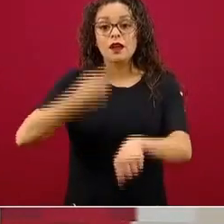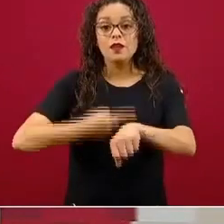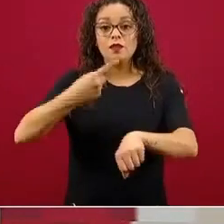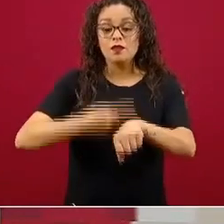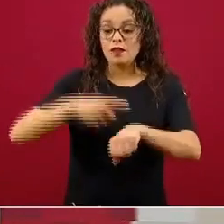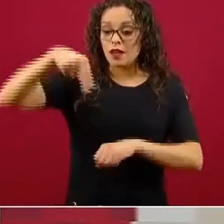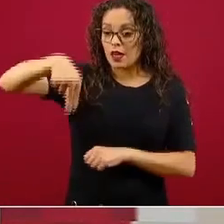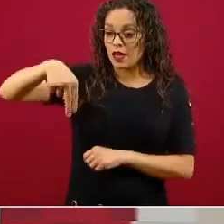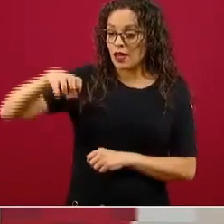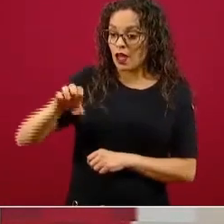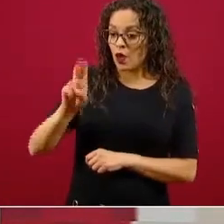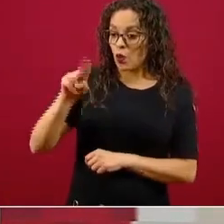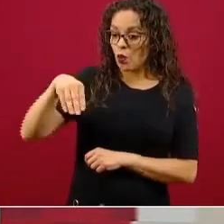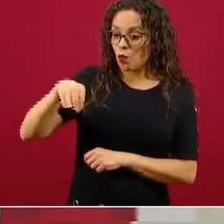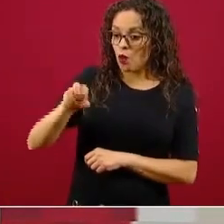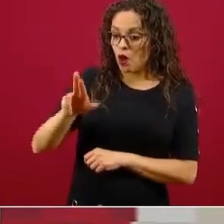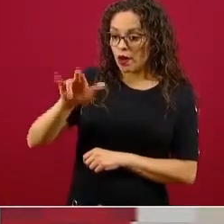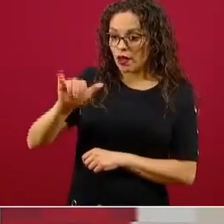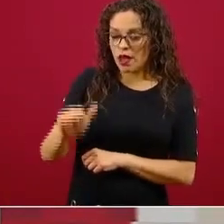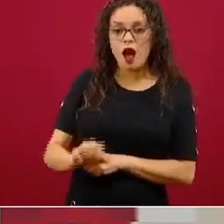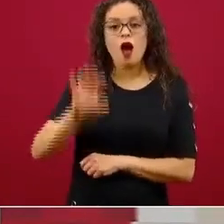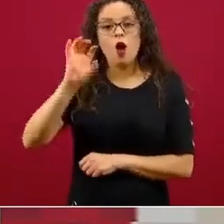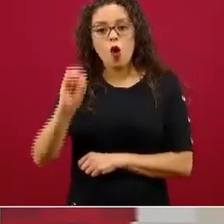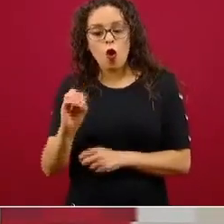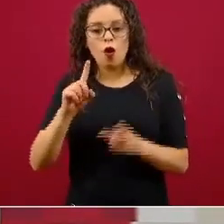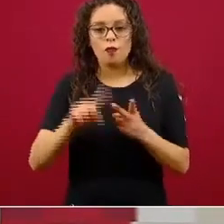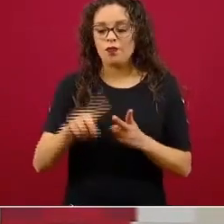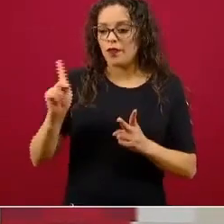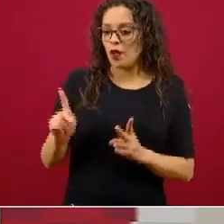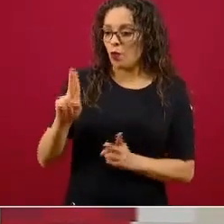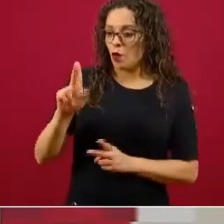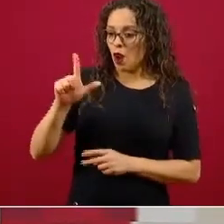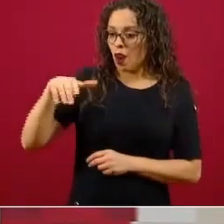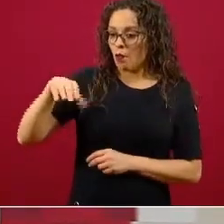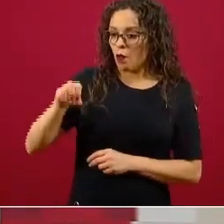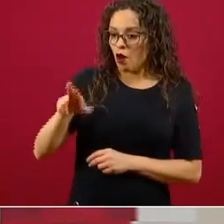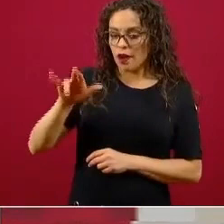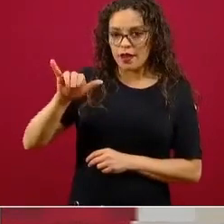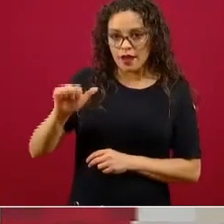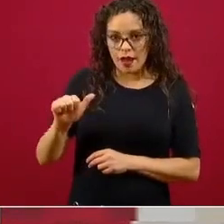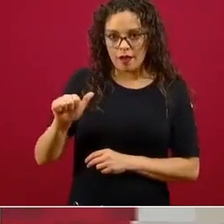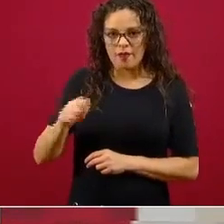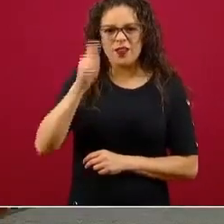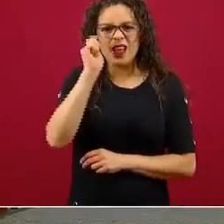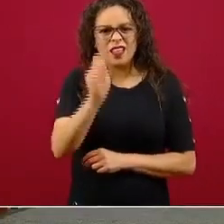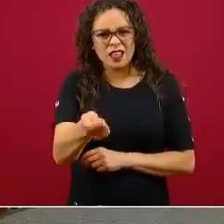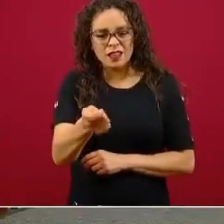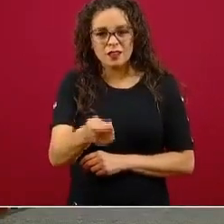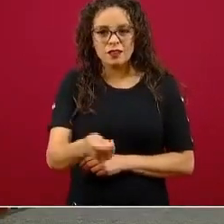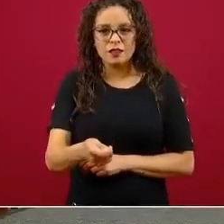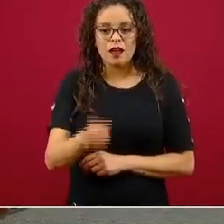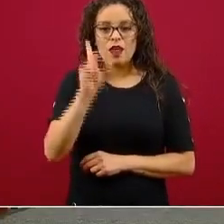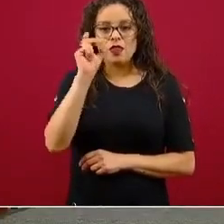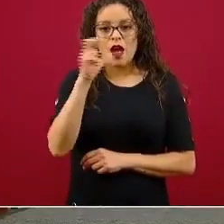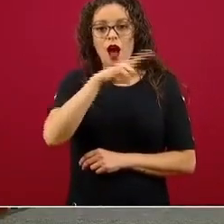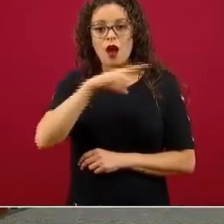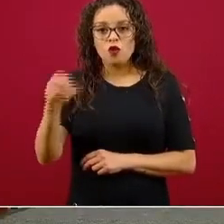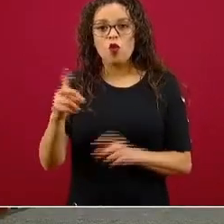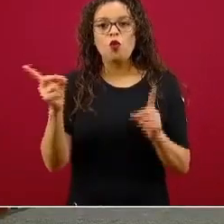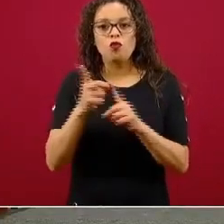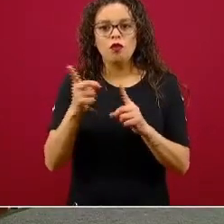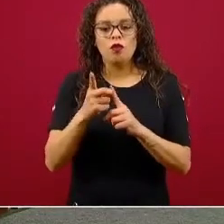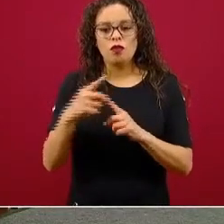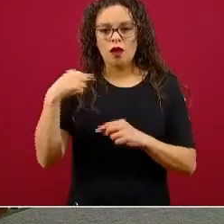conoce como pulmonía, médicamente es neumonía, es un daño inflamatorio extenso de los